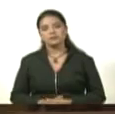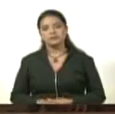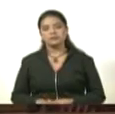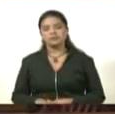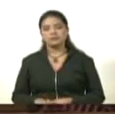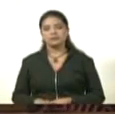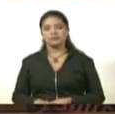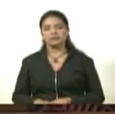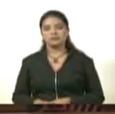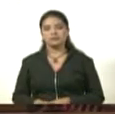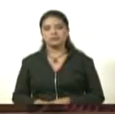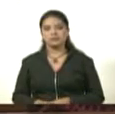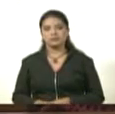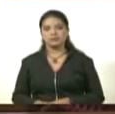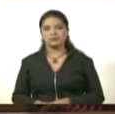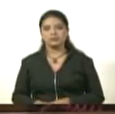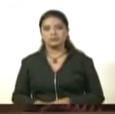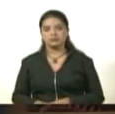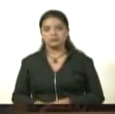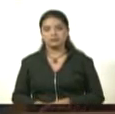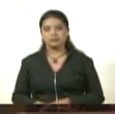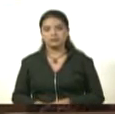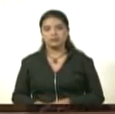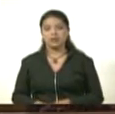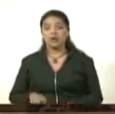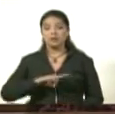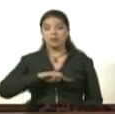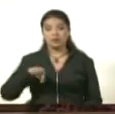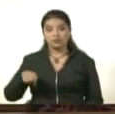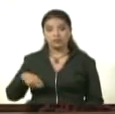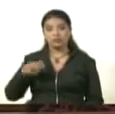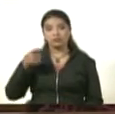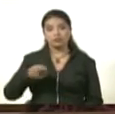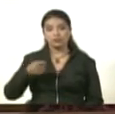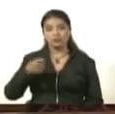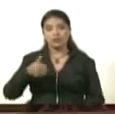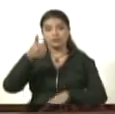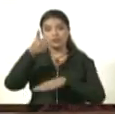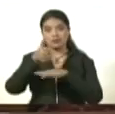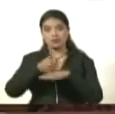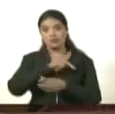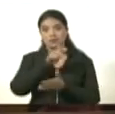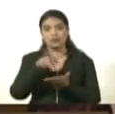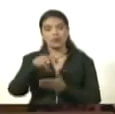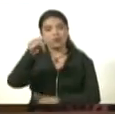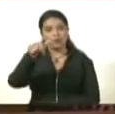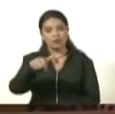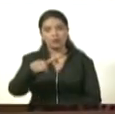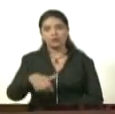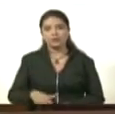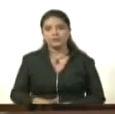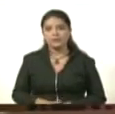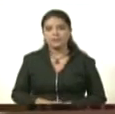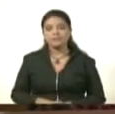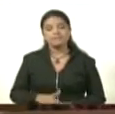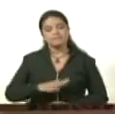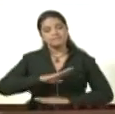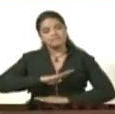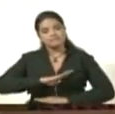Bueno, para nosotros, el Tribunal Supremo de Justicia, la directiva que se encuentra presente el día de hoy, es un